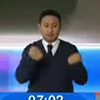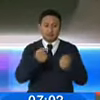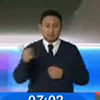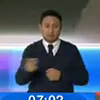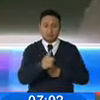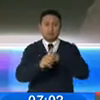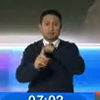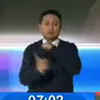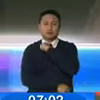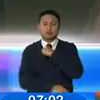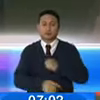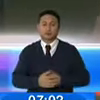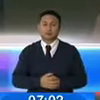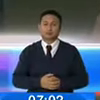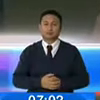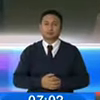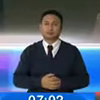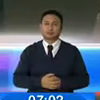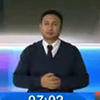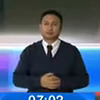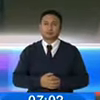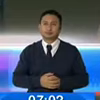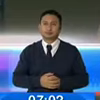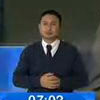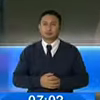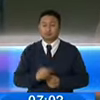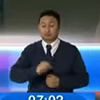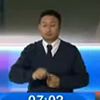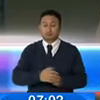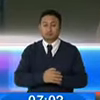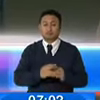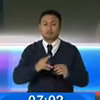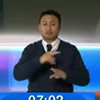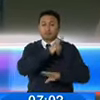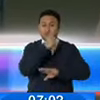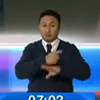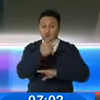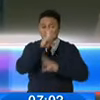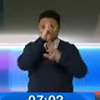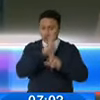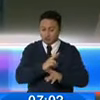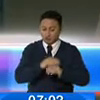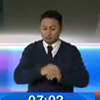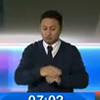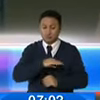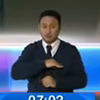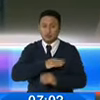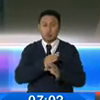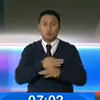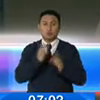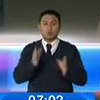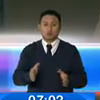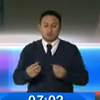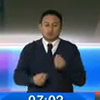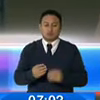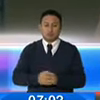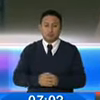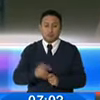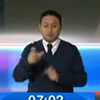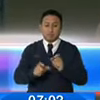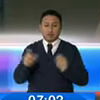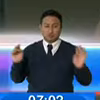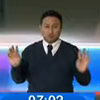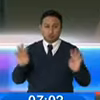el procedimiento. Haremos respetar lo que dice la ordenanza y sobre todo nuestra función aquí también es que el público que acude al